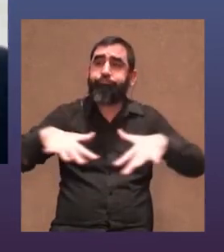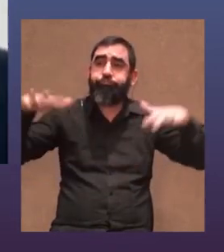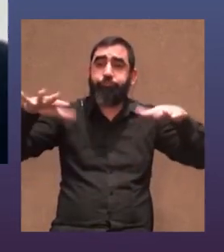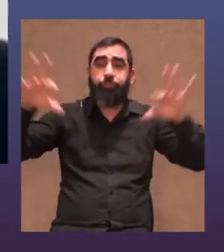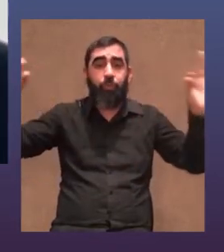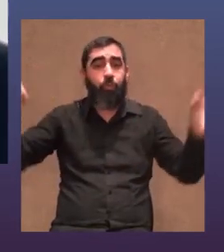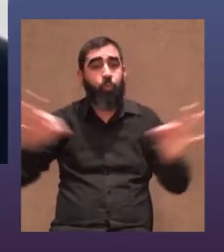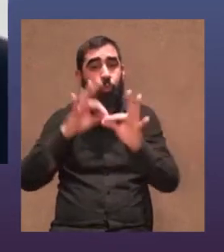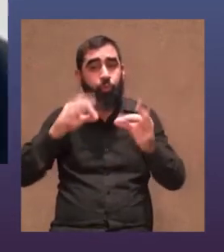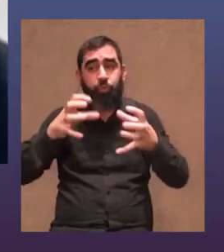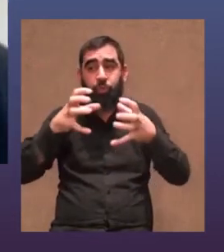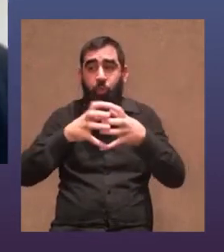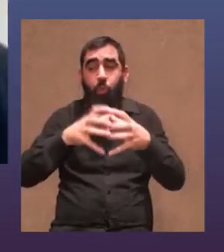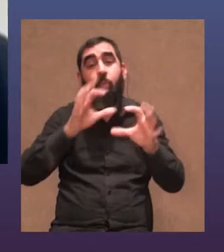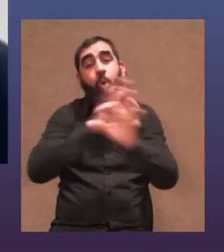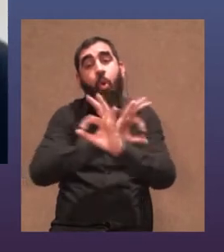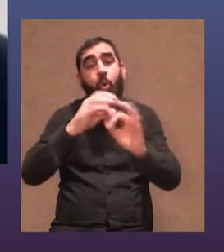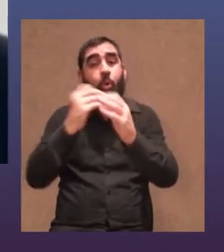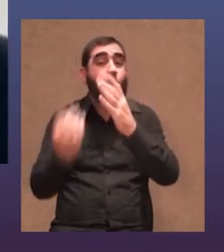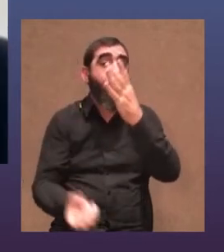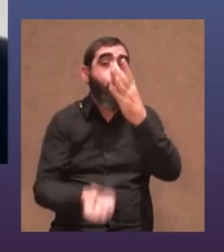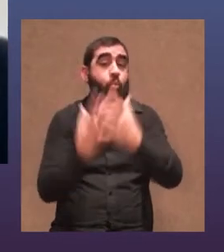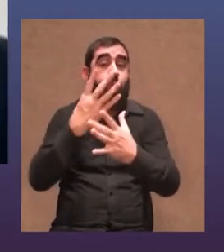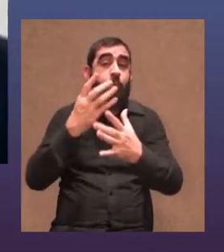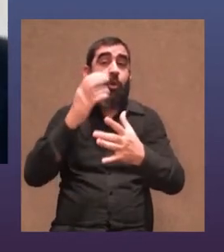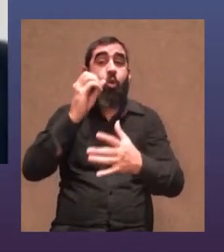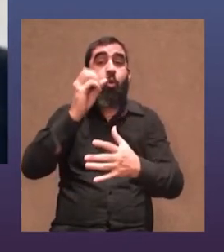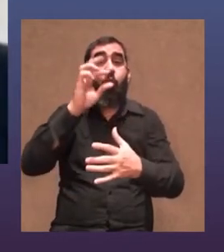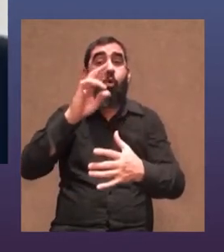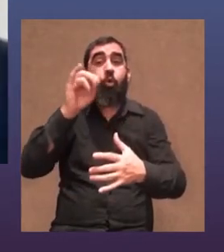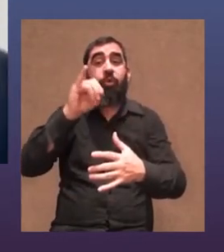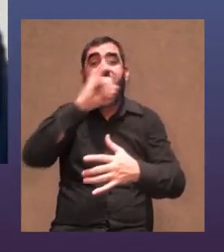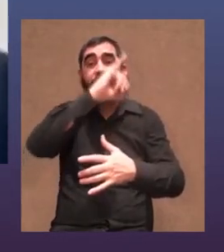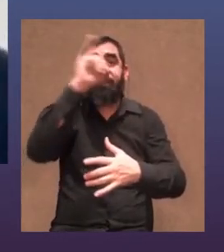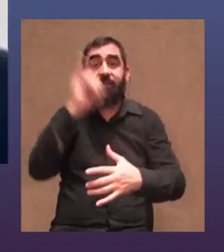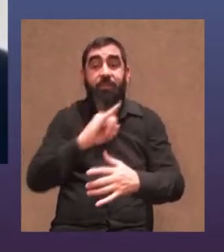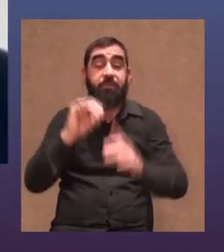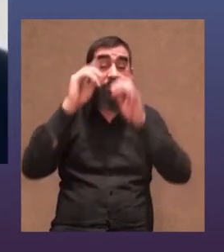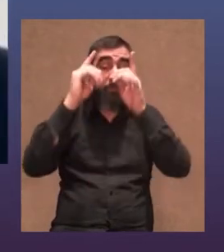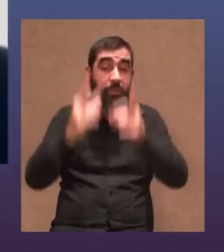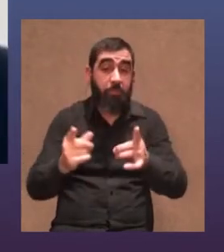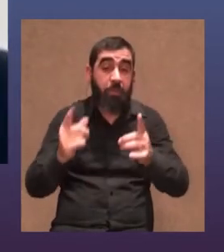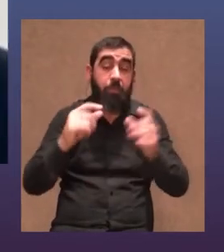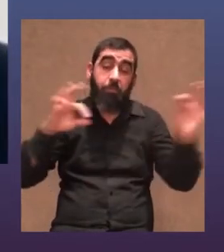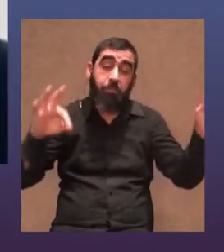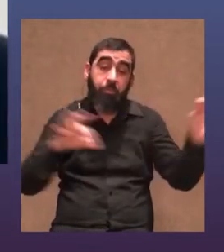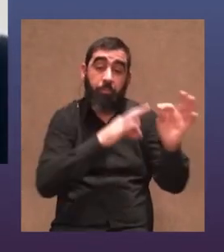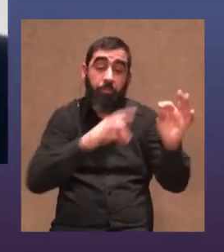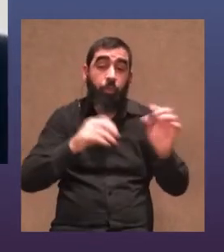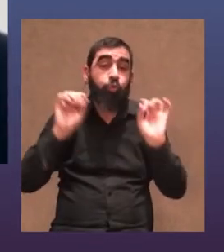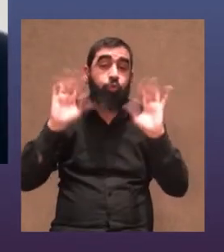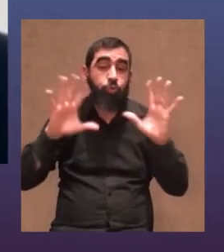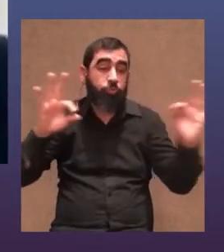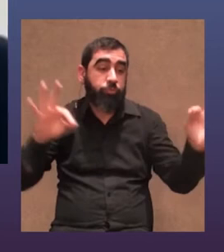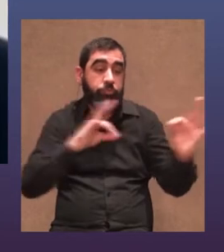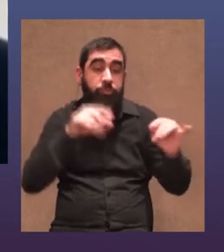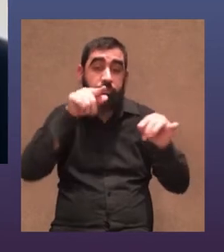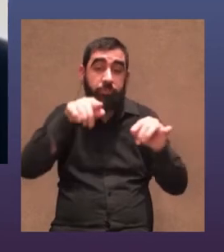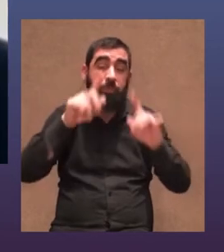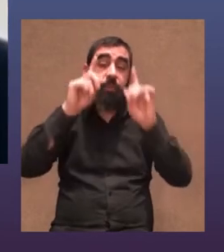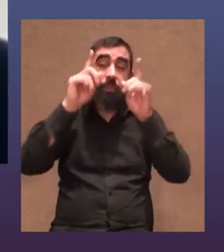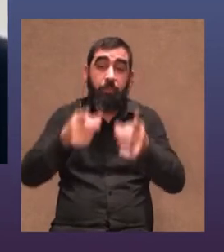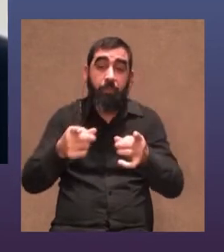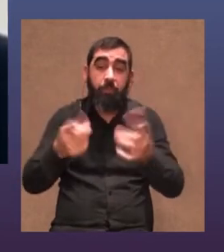o estrenando una obra de Felipe Ortiz, como estrené su concierto para violín,